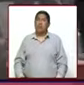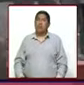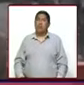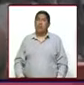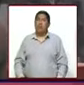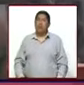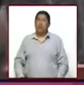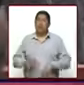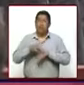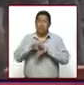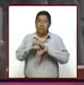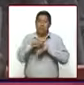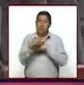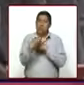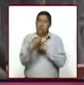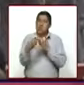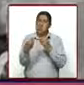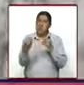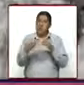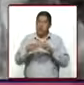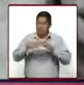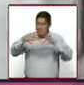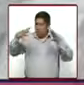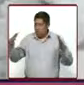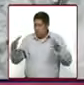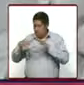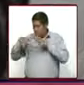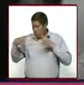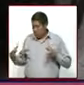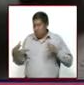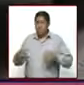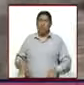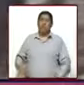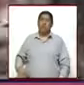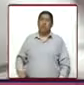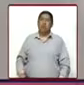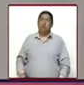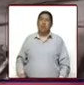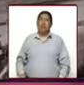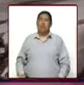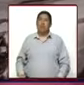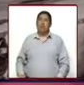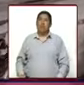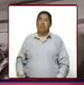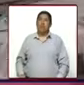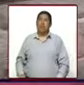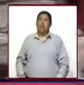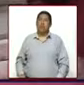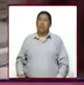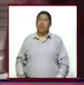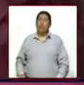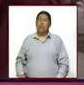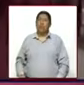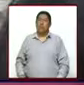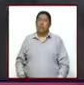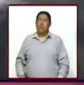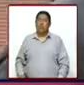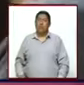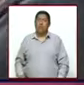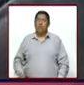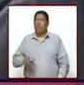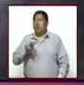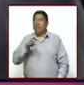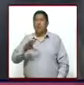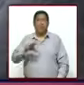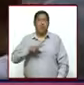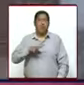Entre barro y escombros. muy incómodo caminar